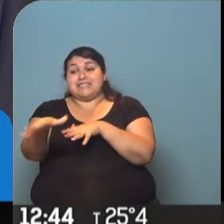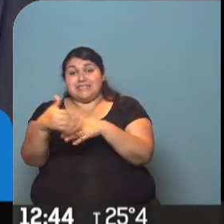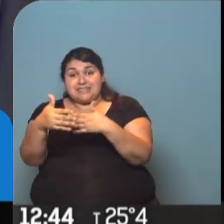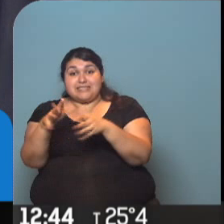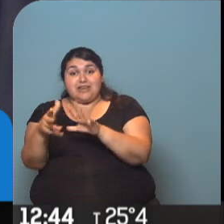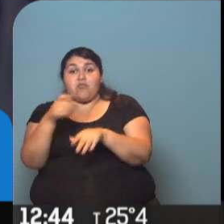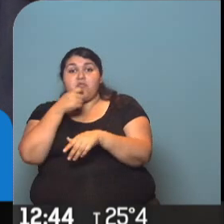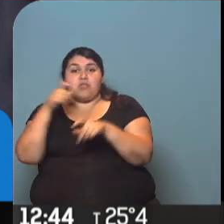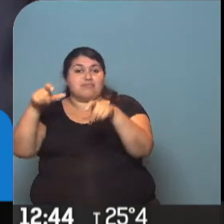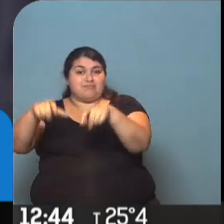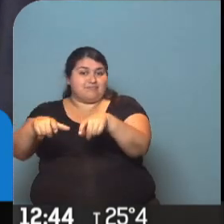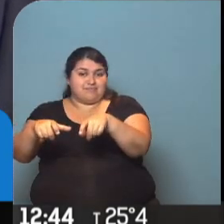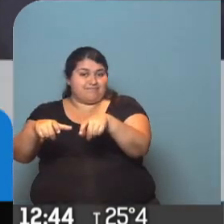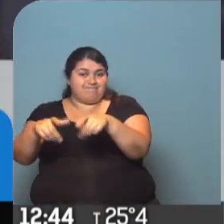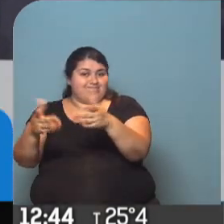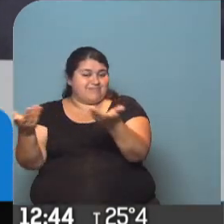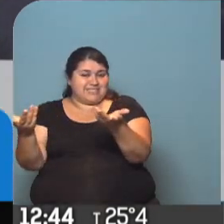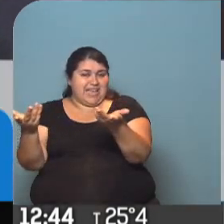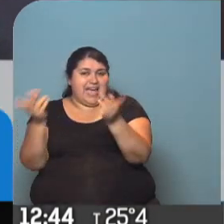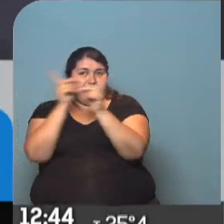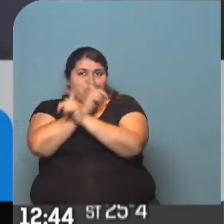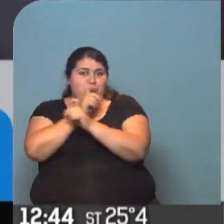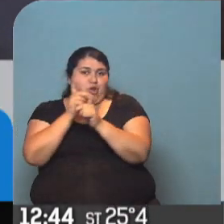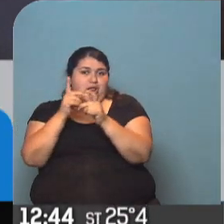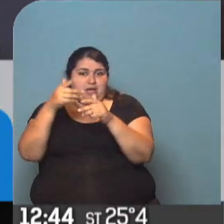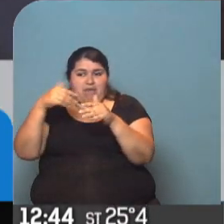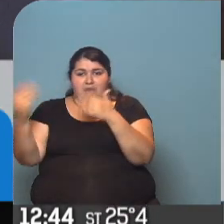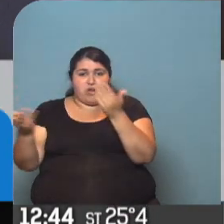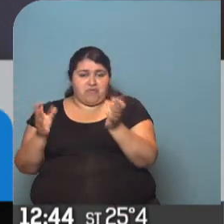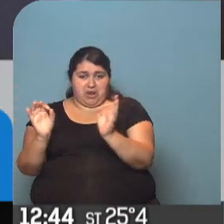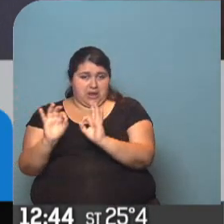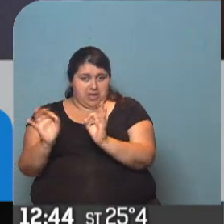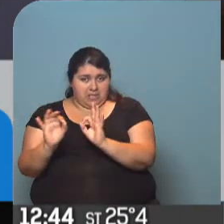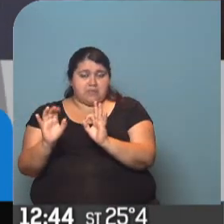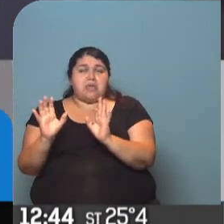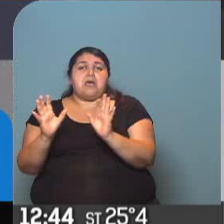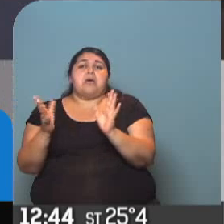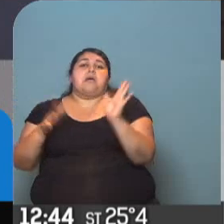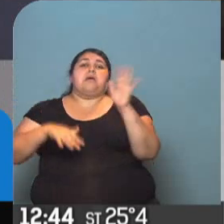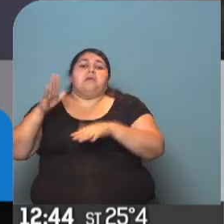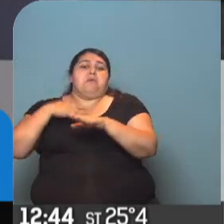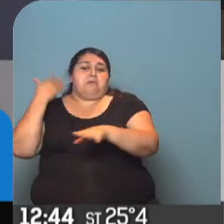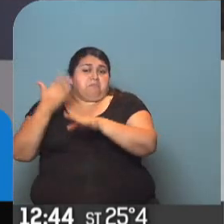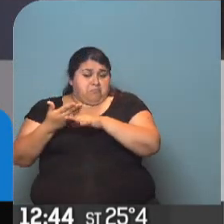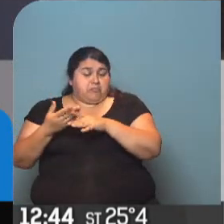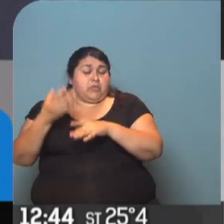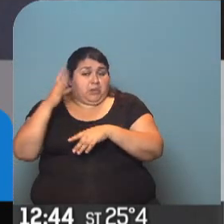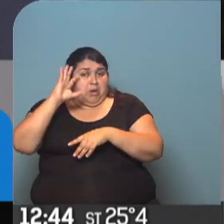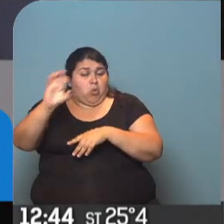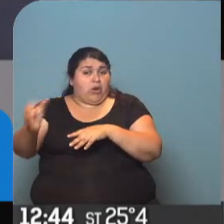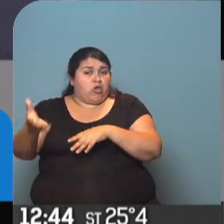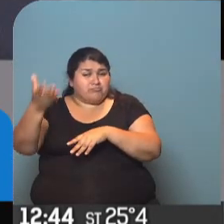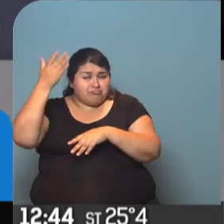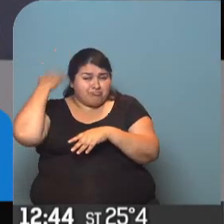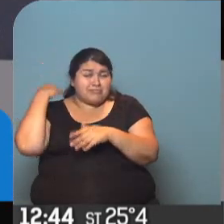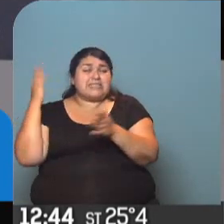prácticamente ya no tenemos incidentes siempre pueden surgir algunos y durante la temporada pasada donantes de la pasada durante